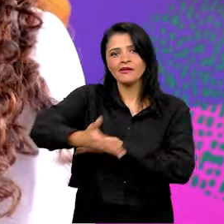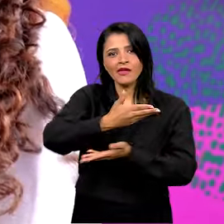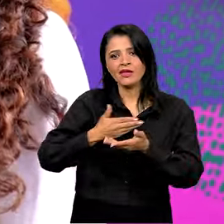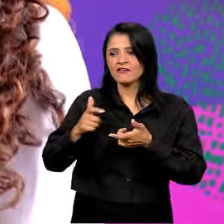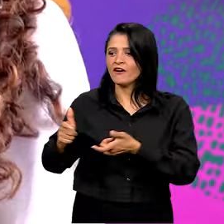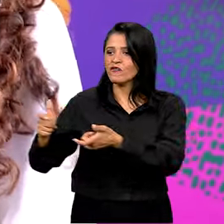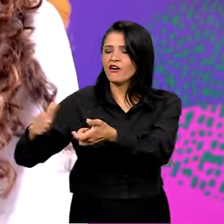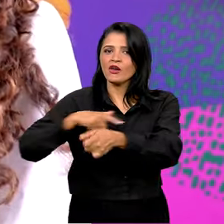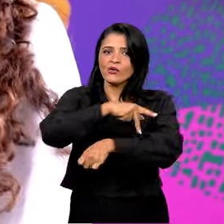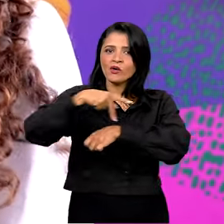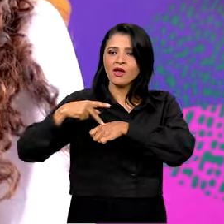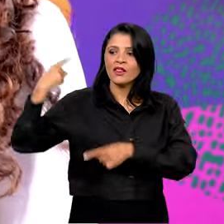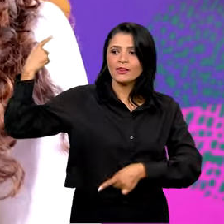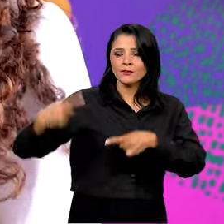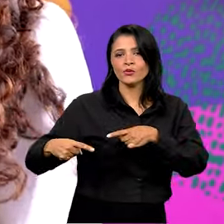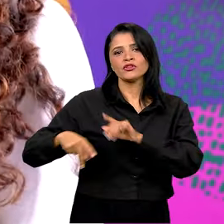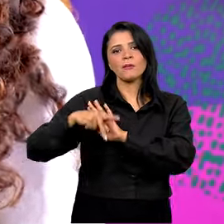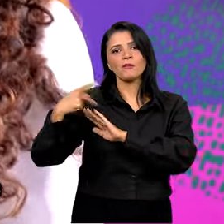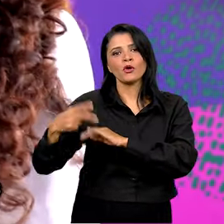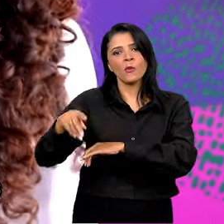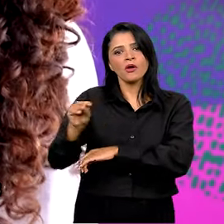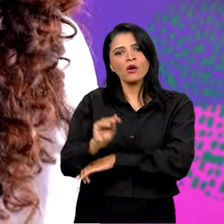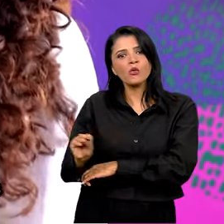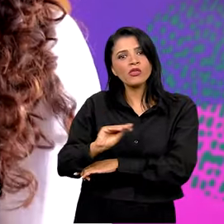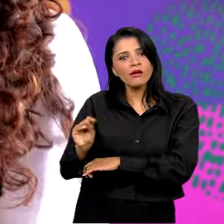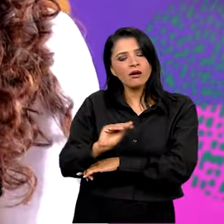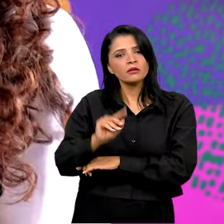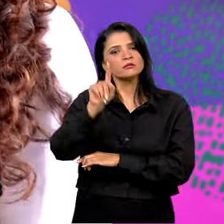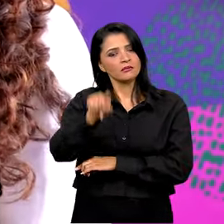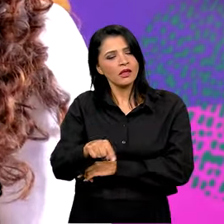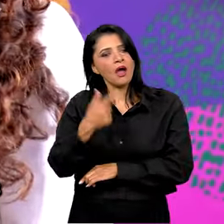de territorial das polí deid